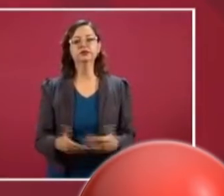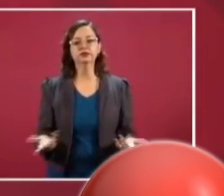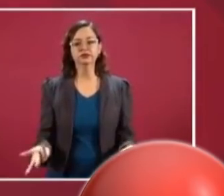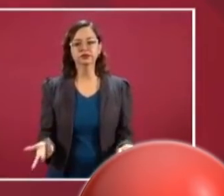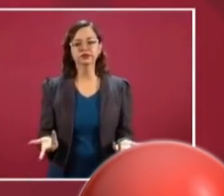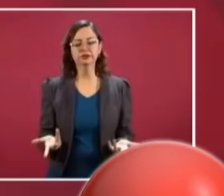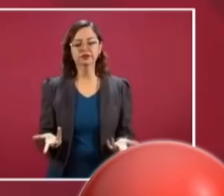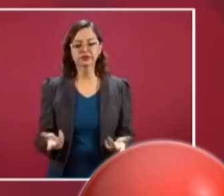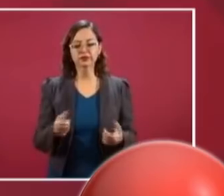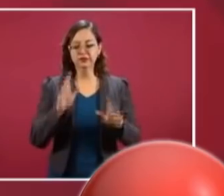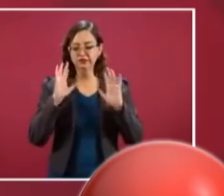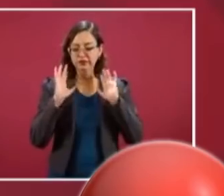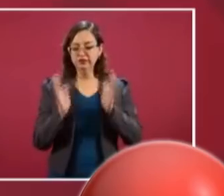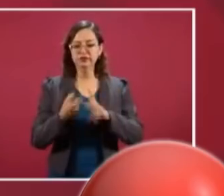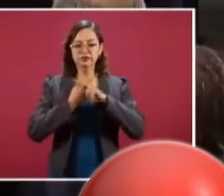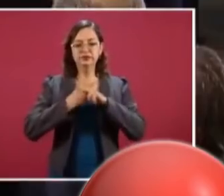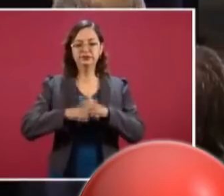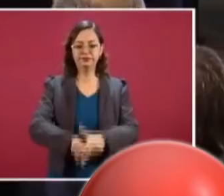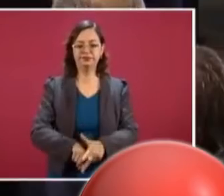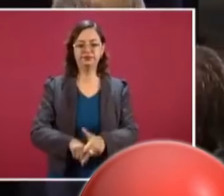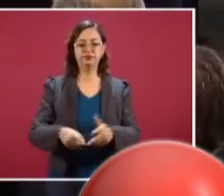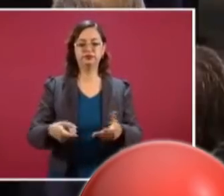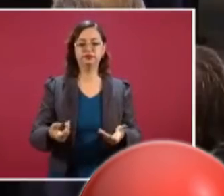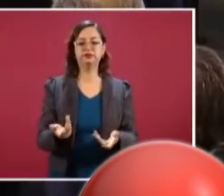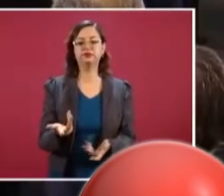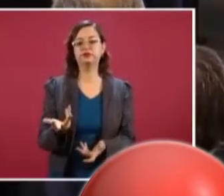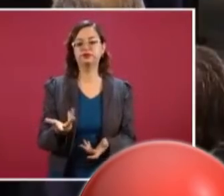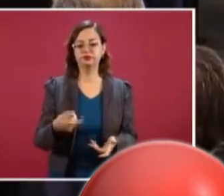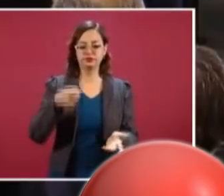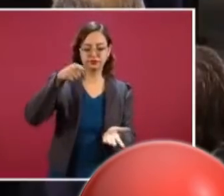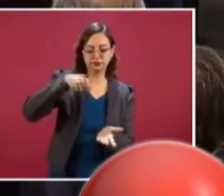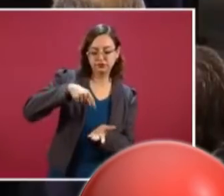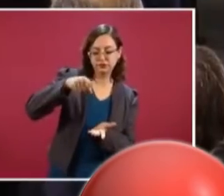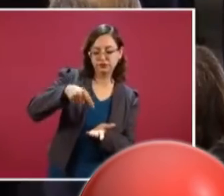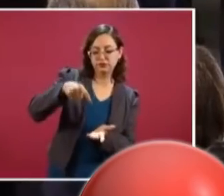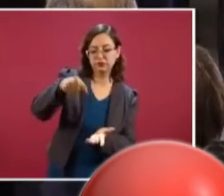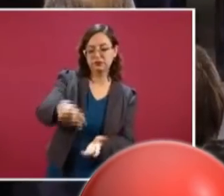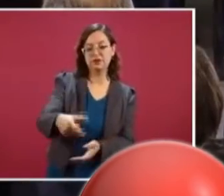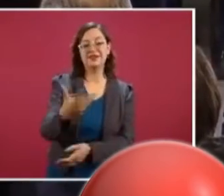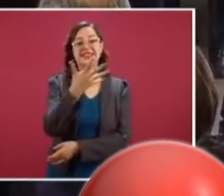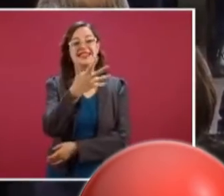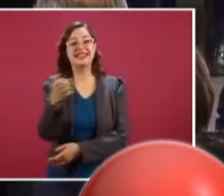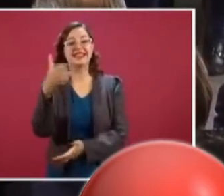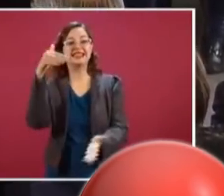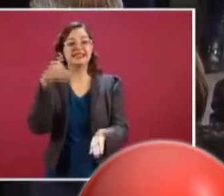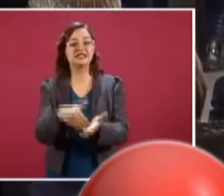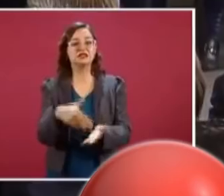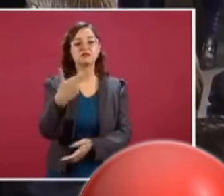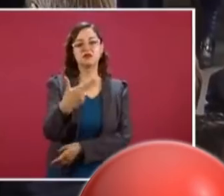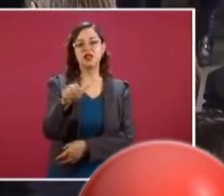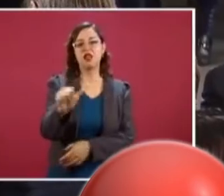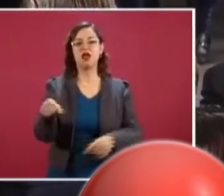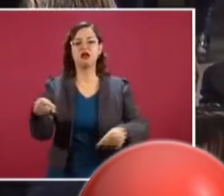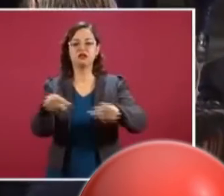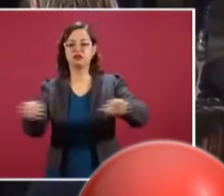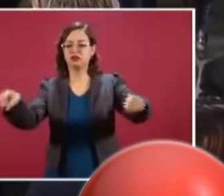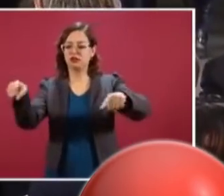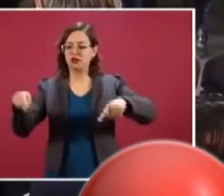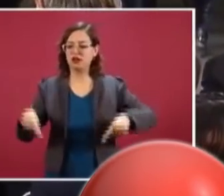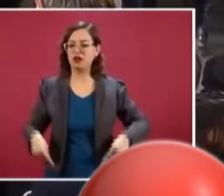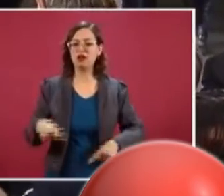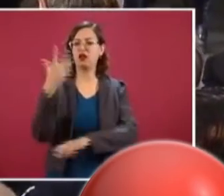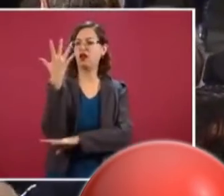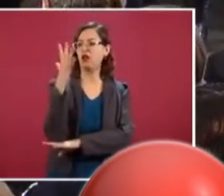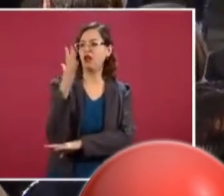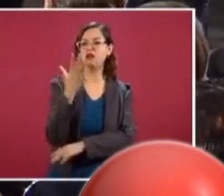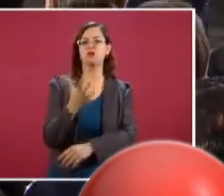sembrando ya 500,000 hectáreas de árboles maderables, frutales,